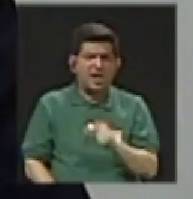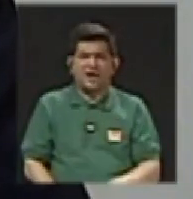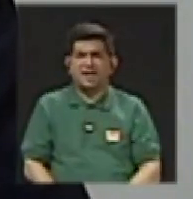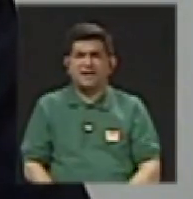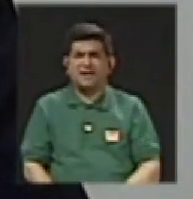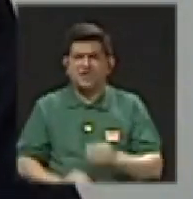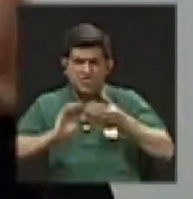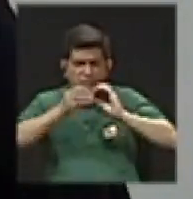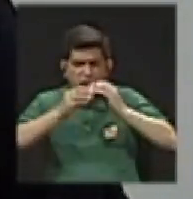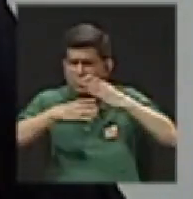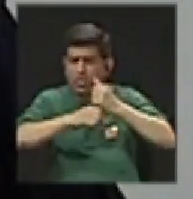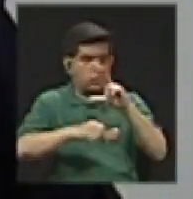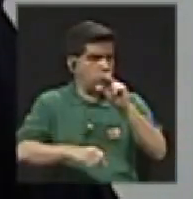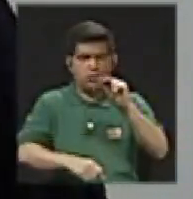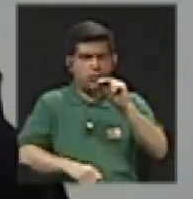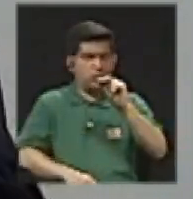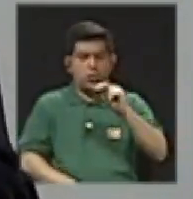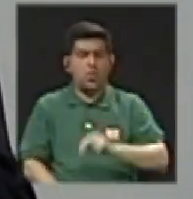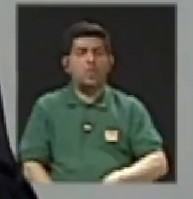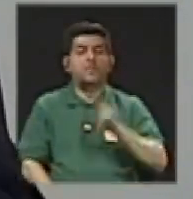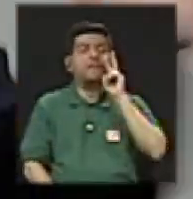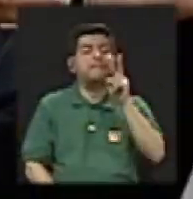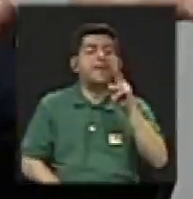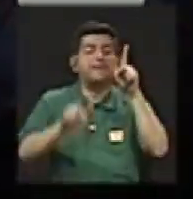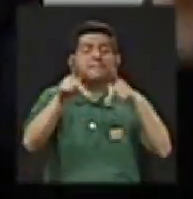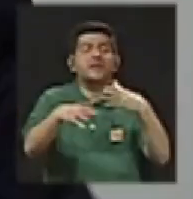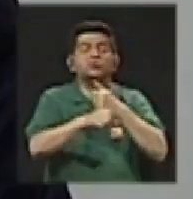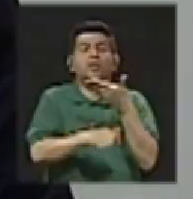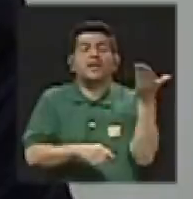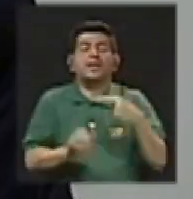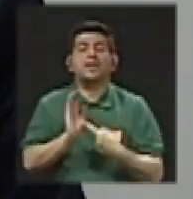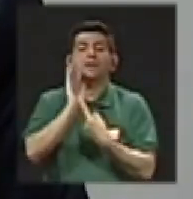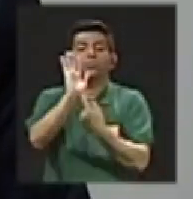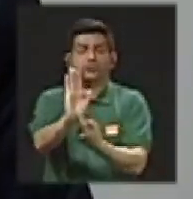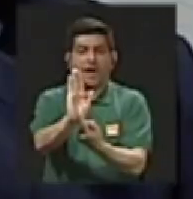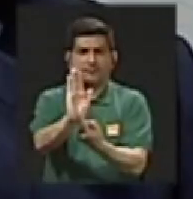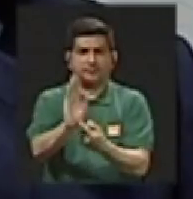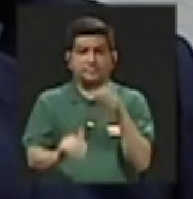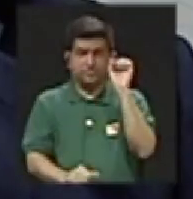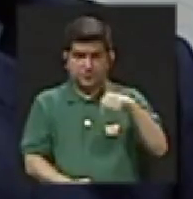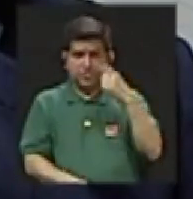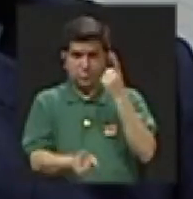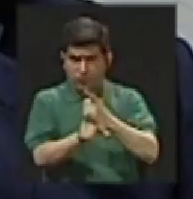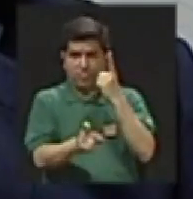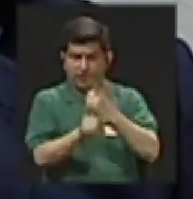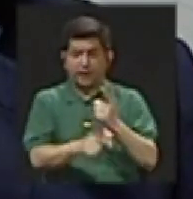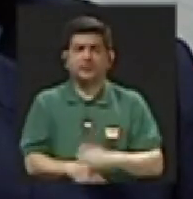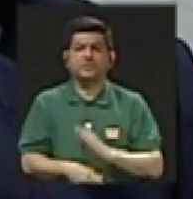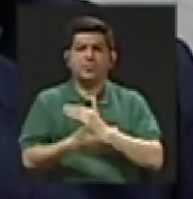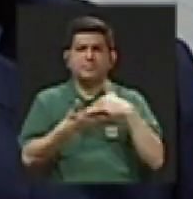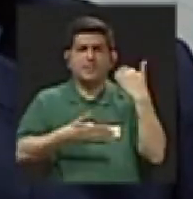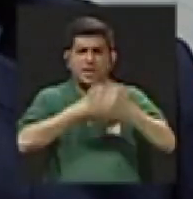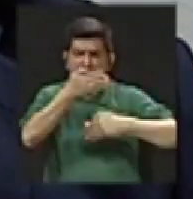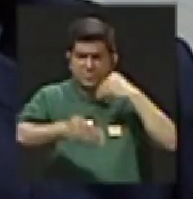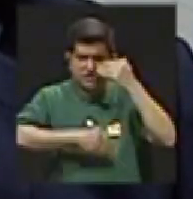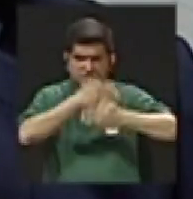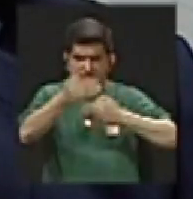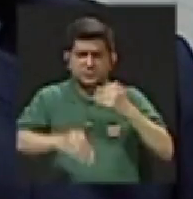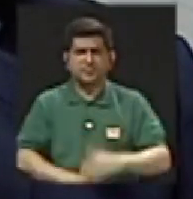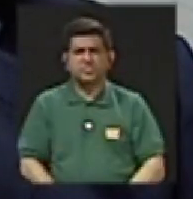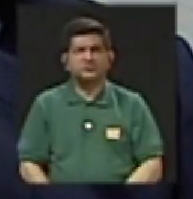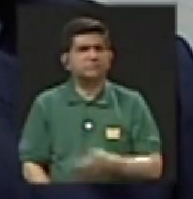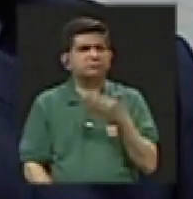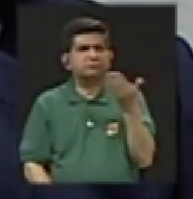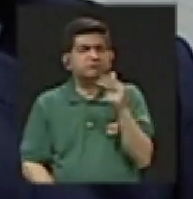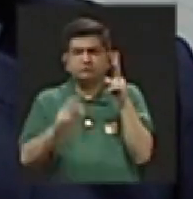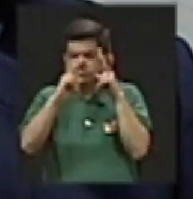producen esos datos. No, lo que hacen es mirar qué es lo que la gente hace y reflejarlo. Sí, exactamente. Parte del proceso consiste